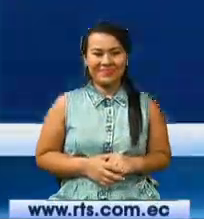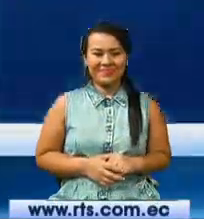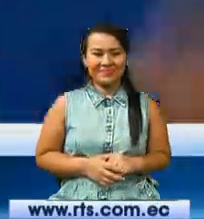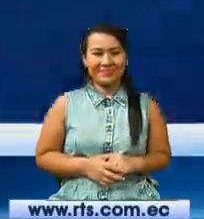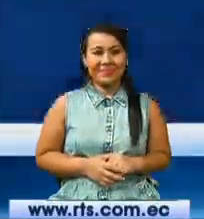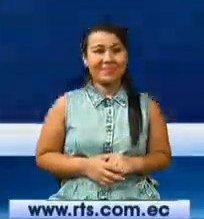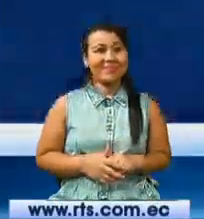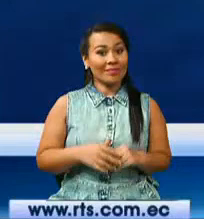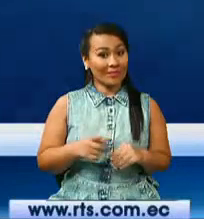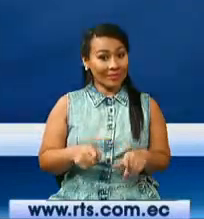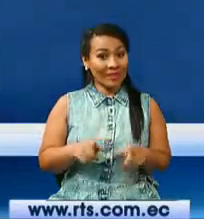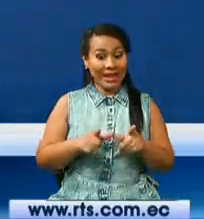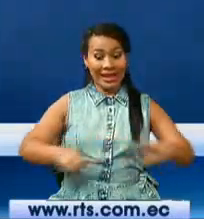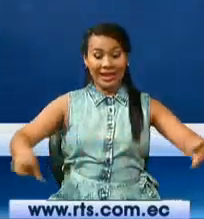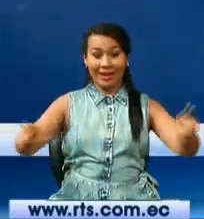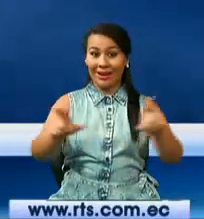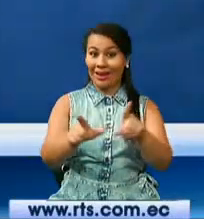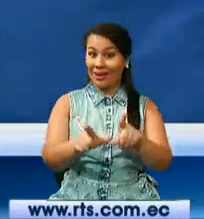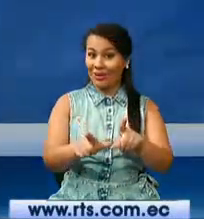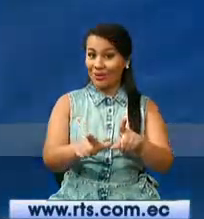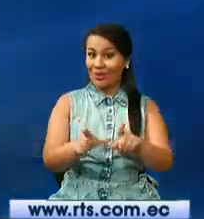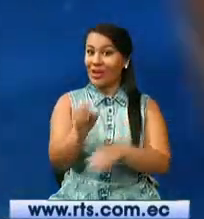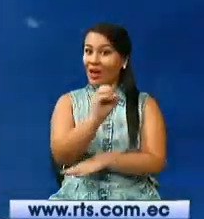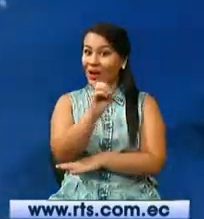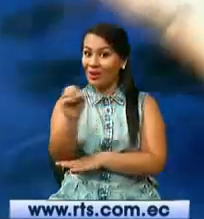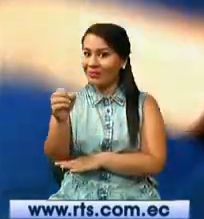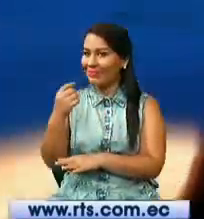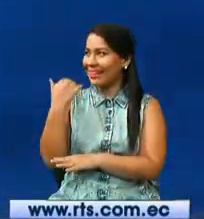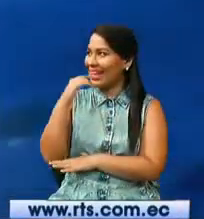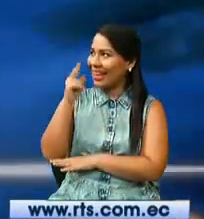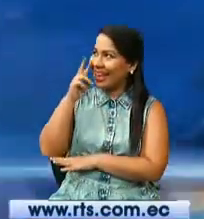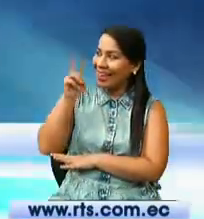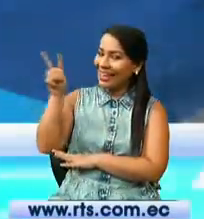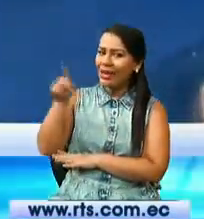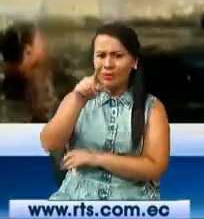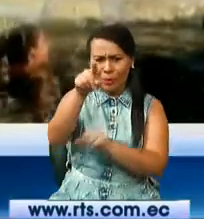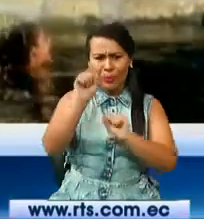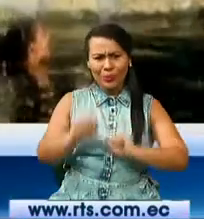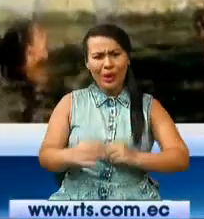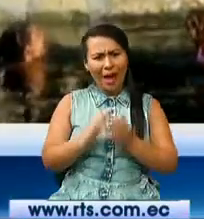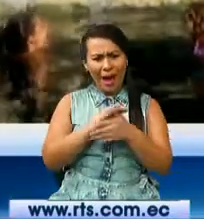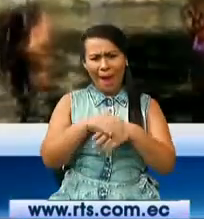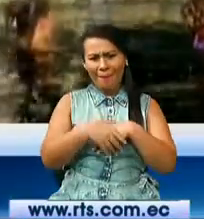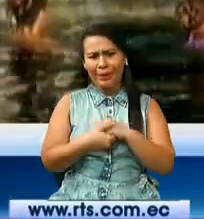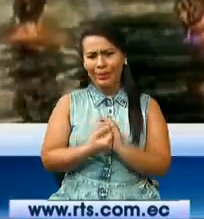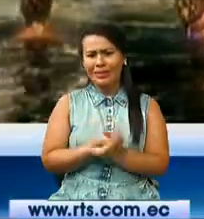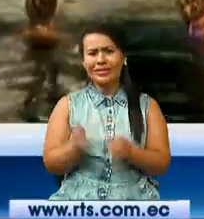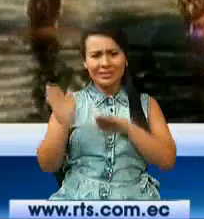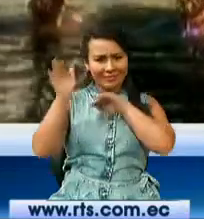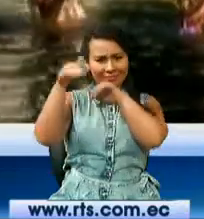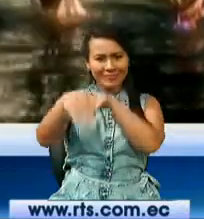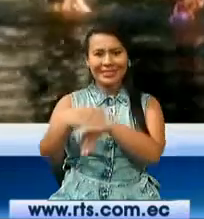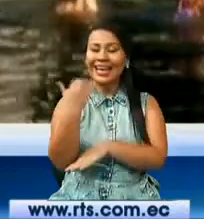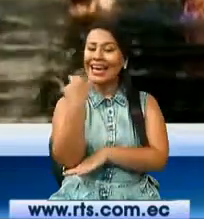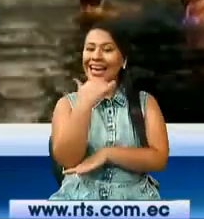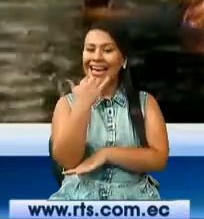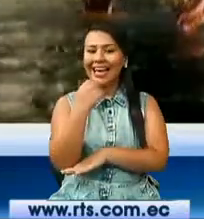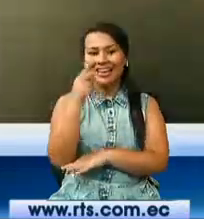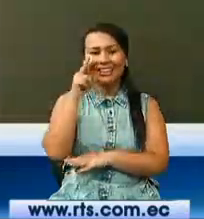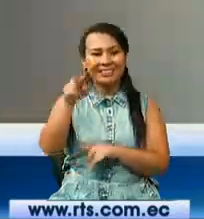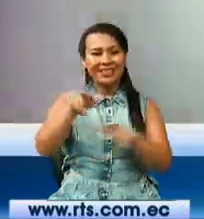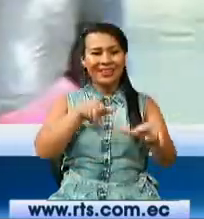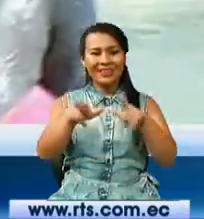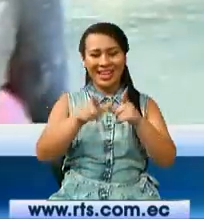Sea la laguna de azufre o las ocurrencias del mono, lo cierto es que usted no saldrá sin haberse divertido en su recorrido por Agua